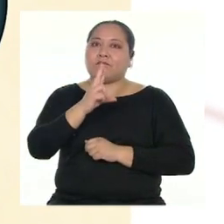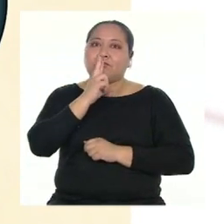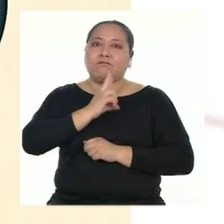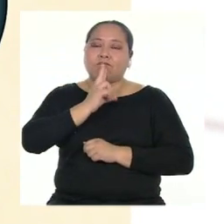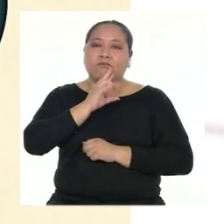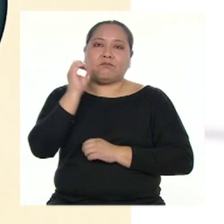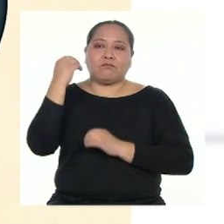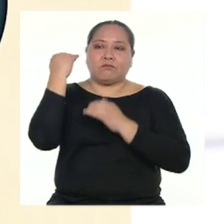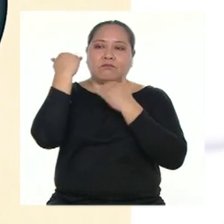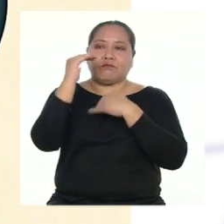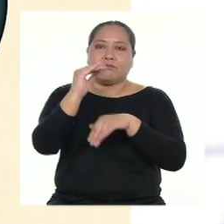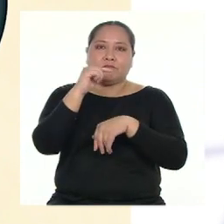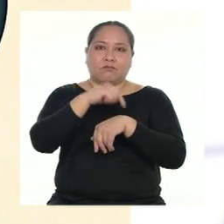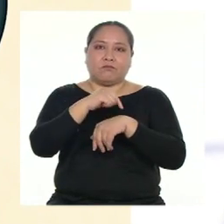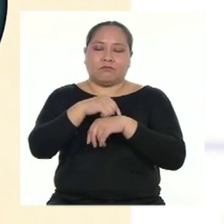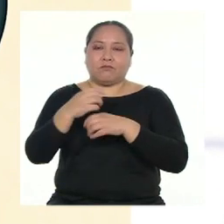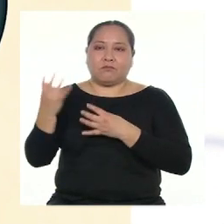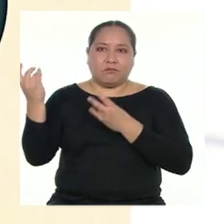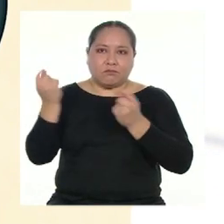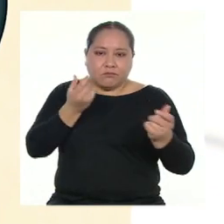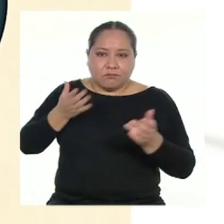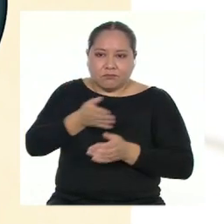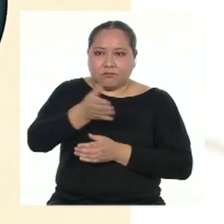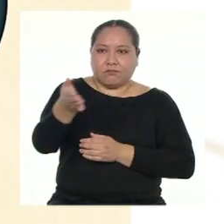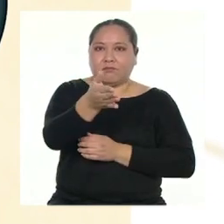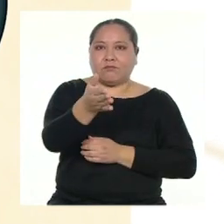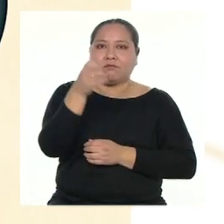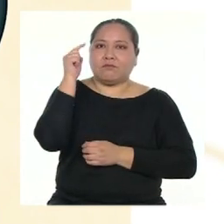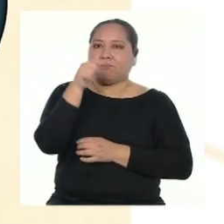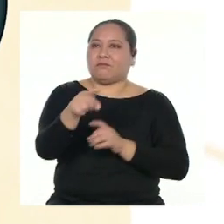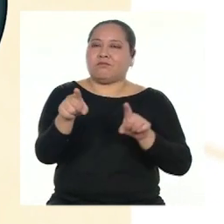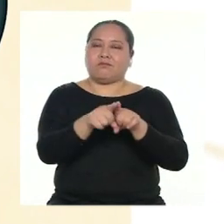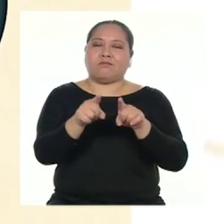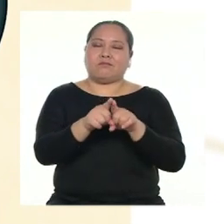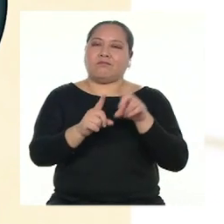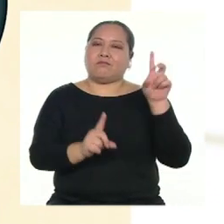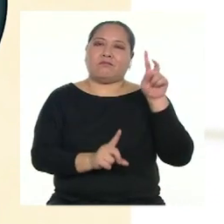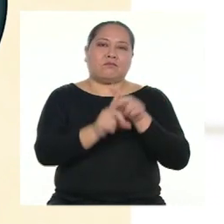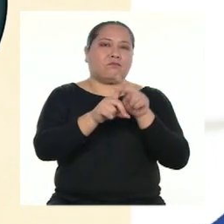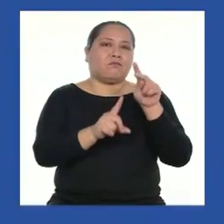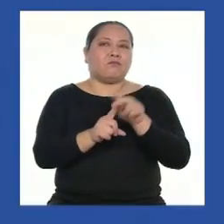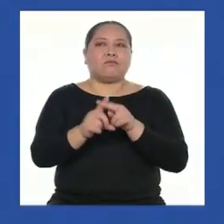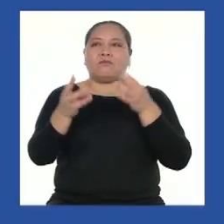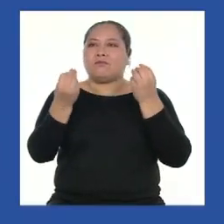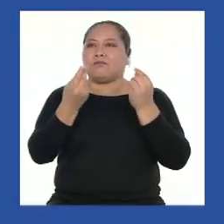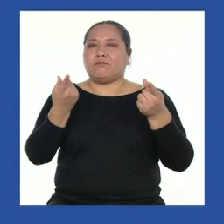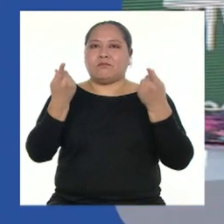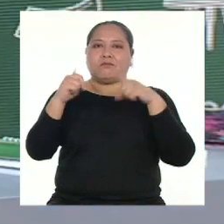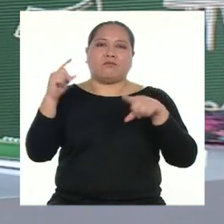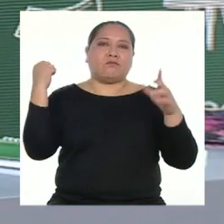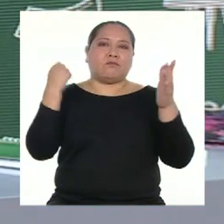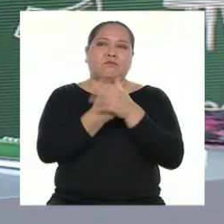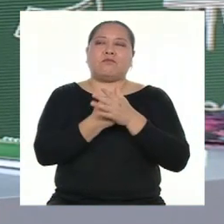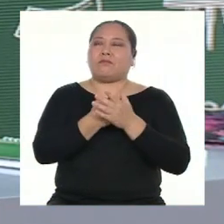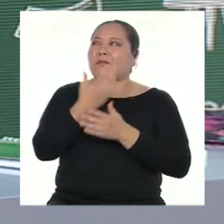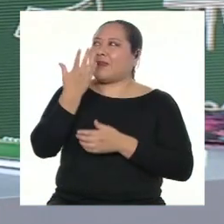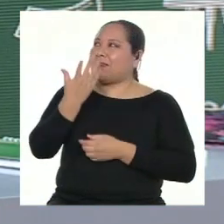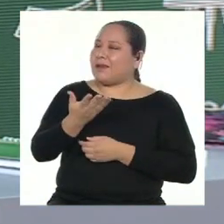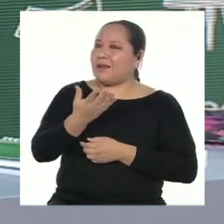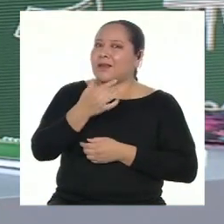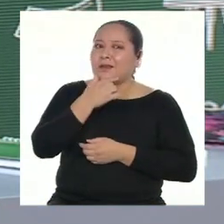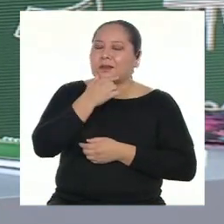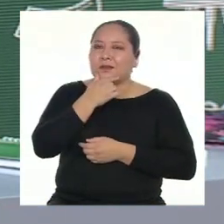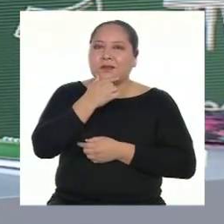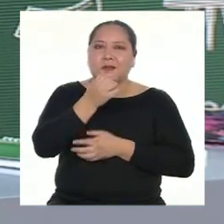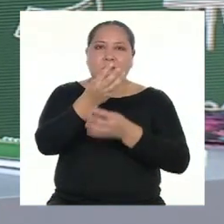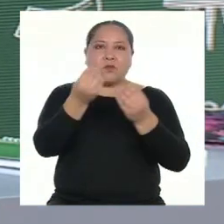velocidad. Esto desencadena, como también hemos visto, muchos accidentes. Entonces, es